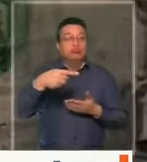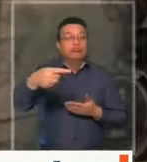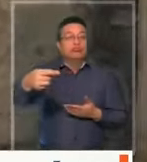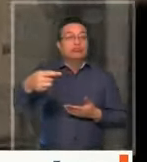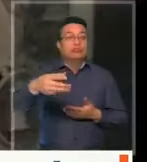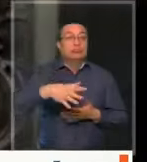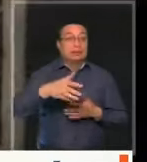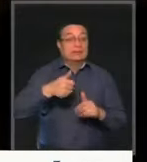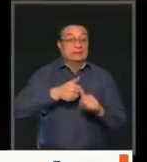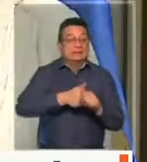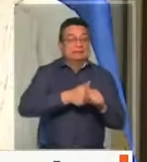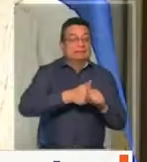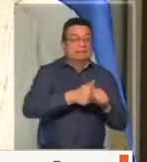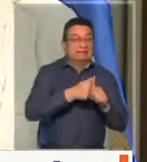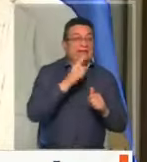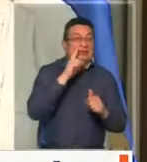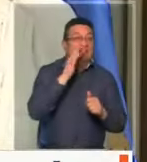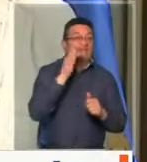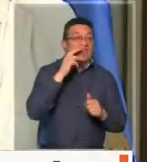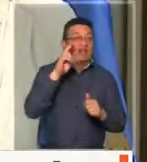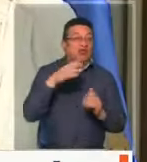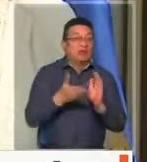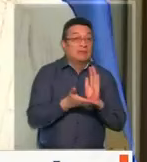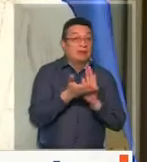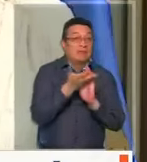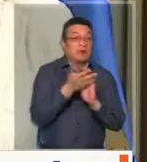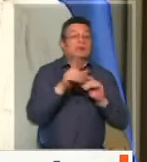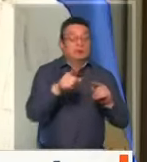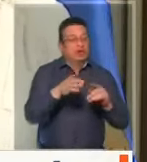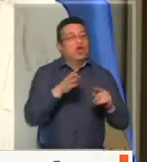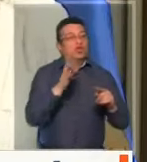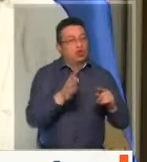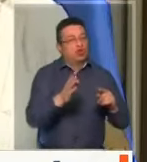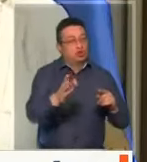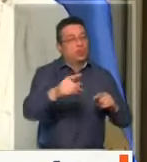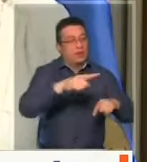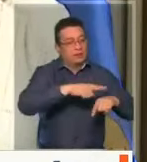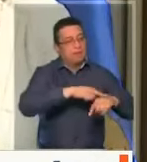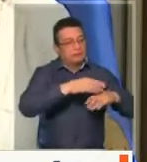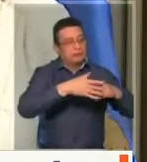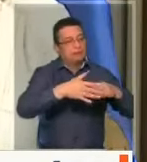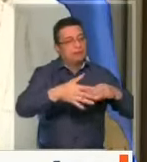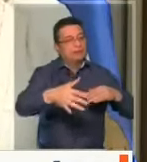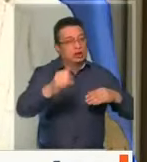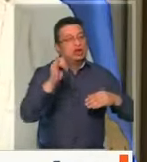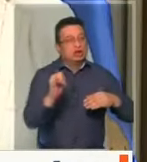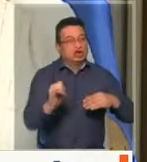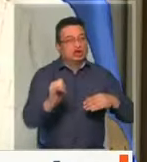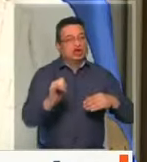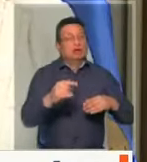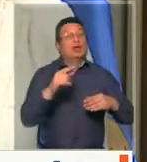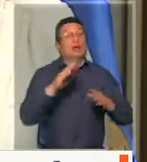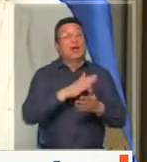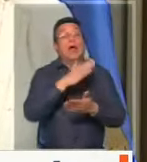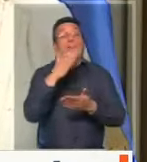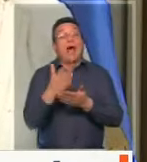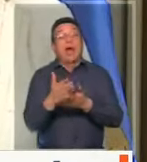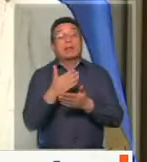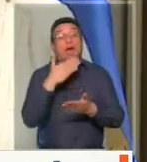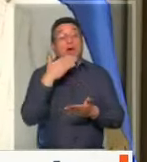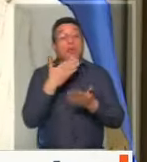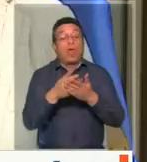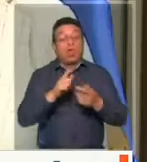presionando la inflación eso es algo que va a persistir durante un tiempo eh mientras eh haya una divergencia